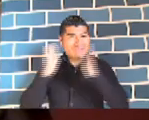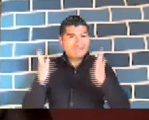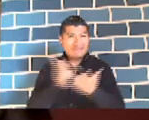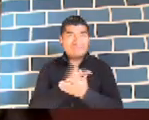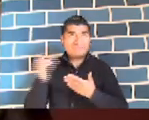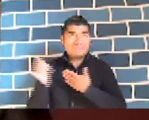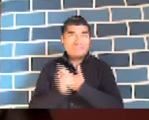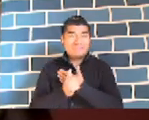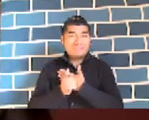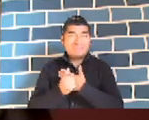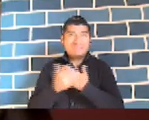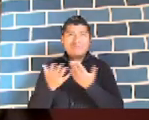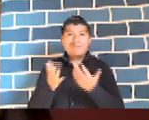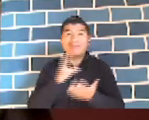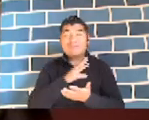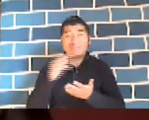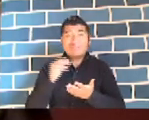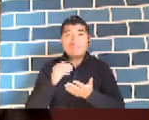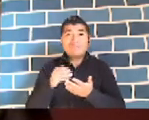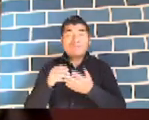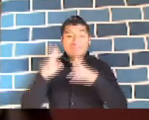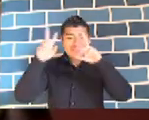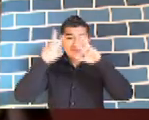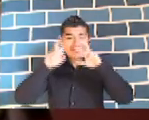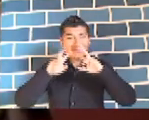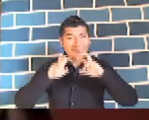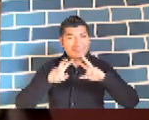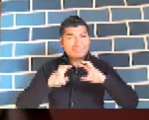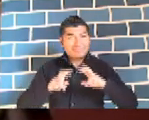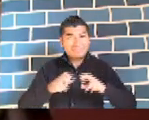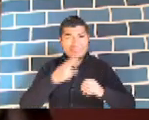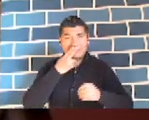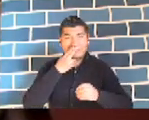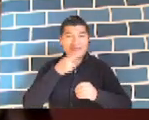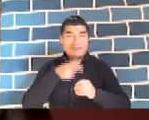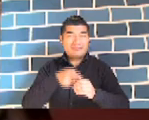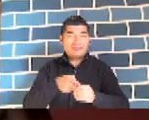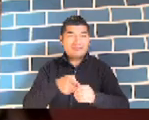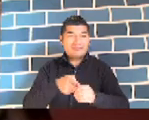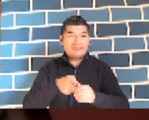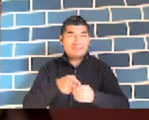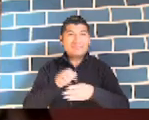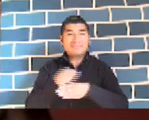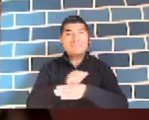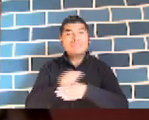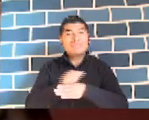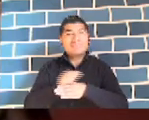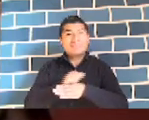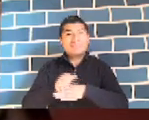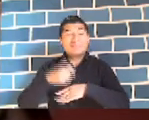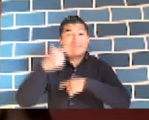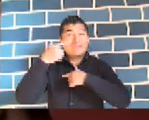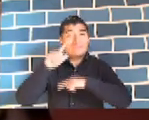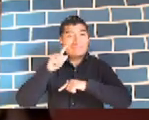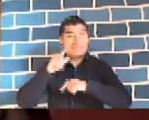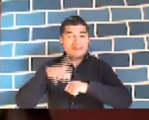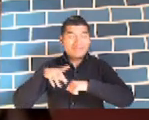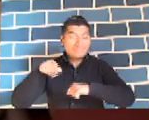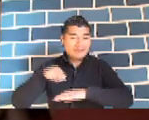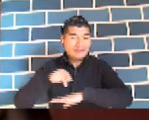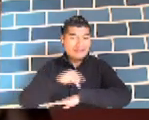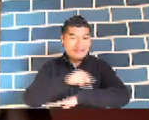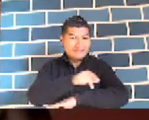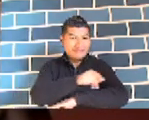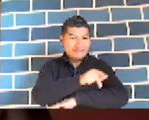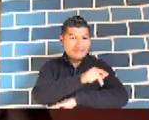hidroeléctricos y de exploraciones de hidrocarburos la aplicación de las fronteras agrícolas la